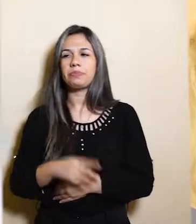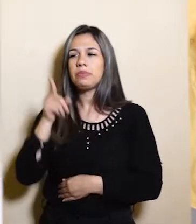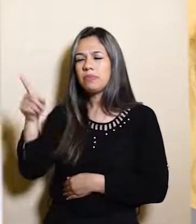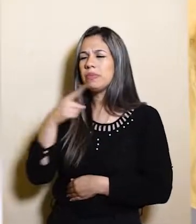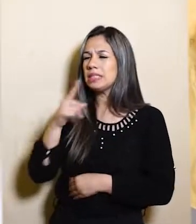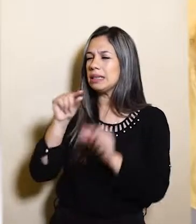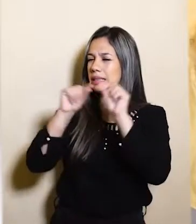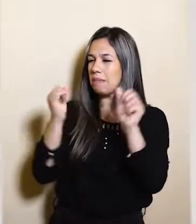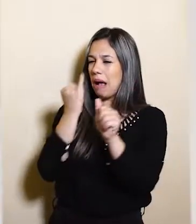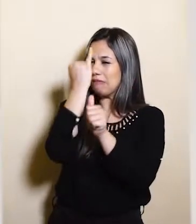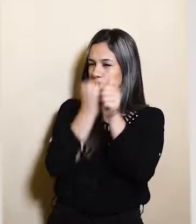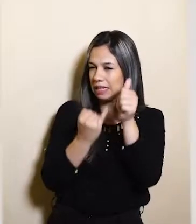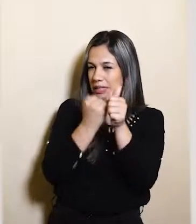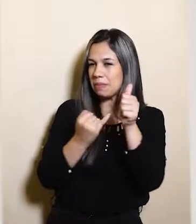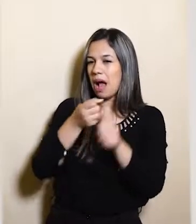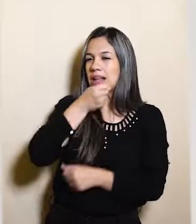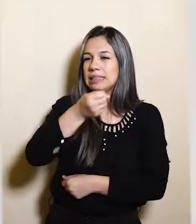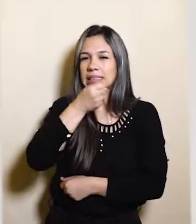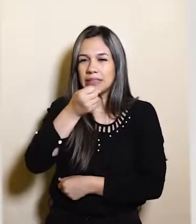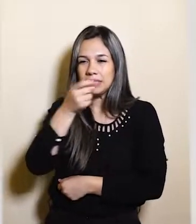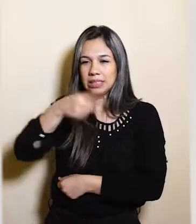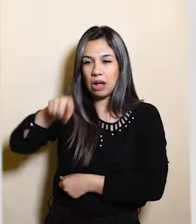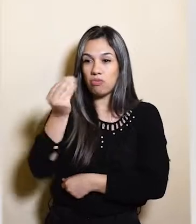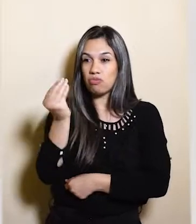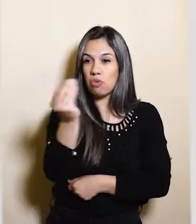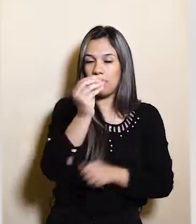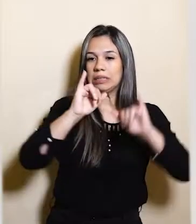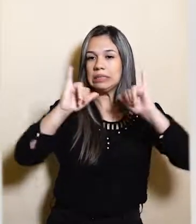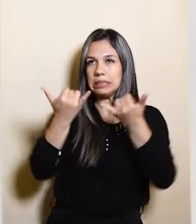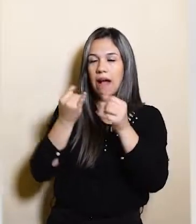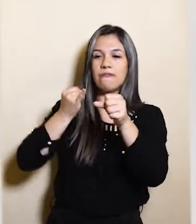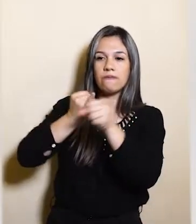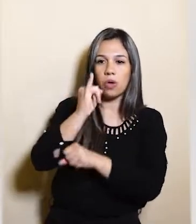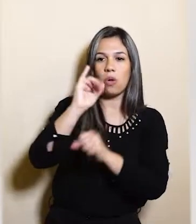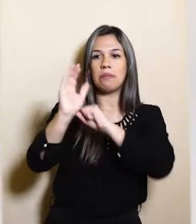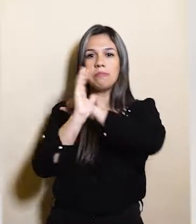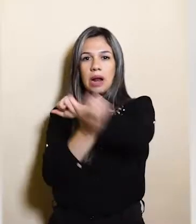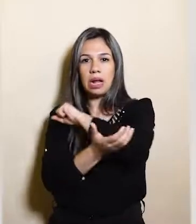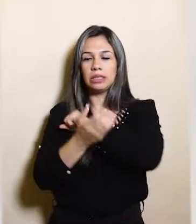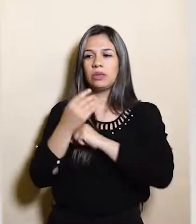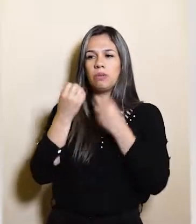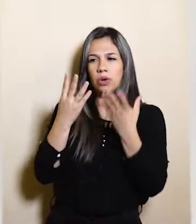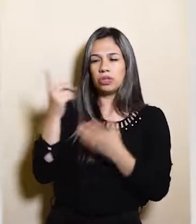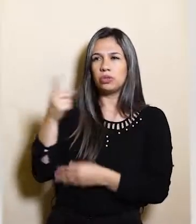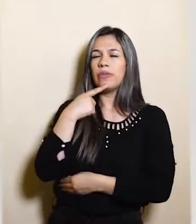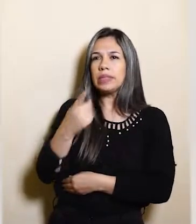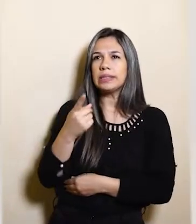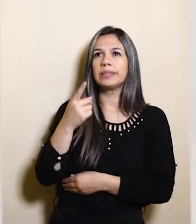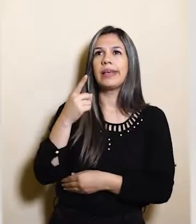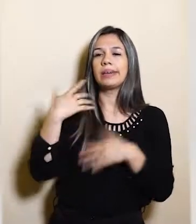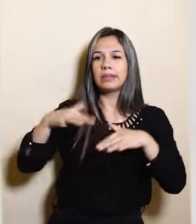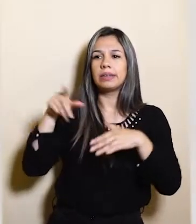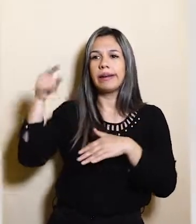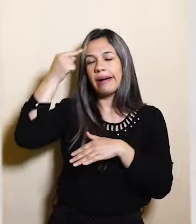victimización secundaria, entrevistando nuevamente a quienes han sido ya víctimas de abuso, y por eso entonces nos decías, Erika, que trabajaron